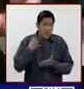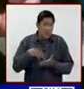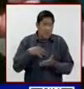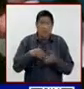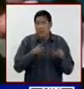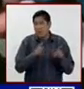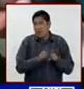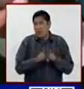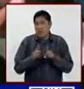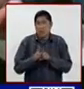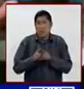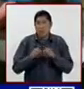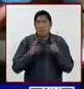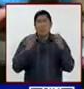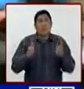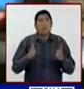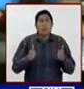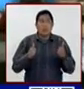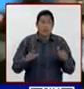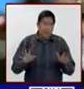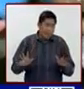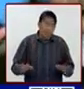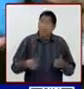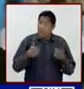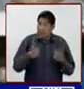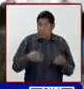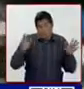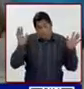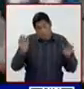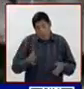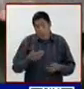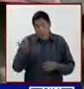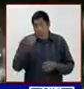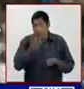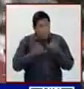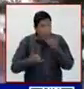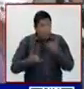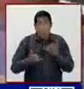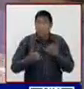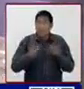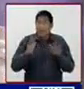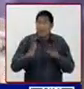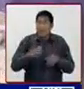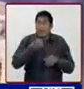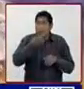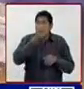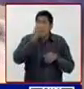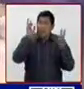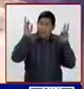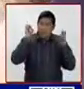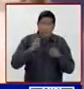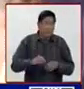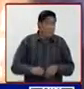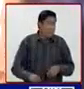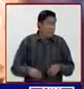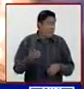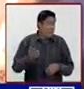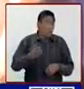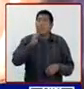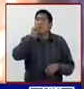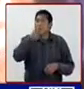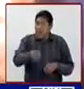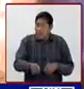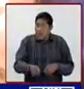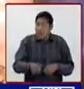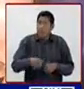también. Muy bien, doña Jade. Bueno, ustedes pueden ver aquí algunas de las velas ya se han consumido y evidentemente